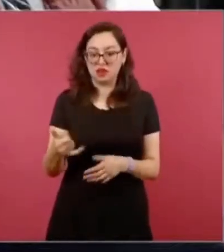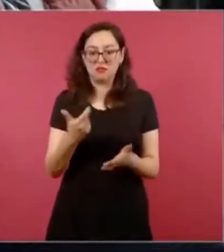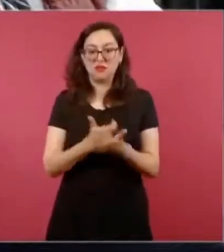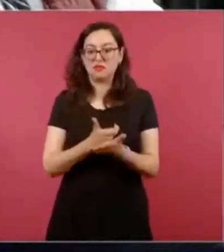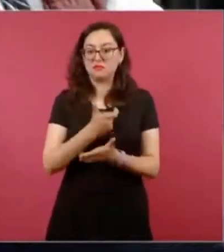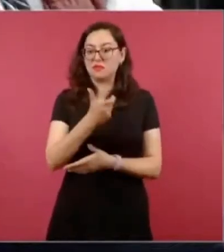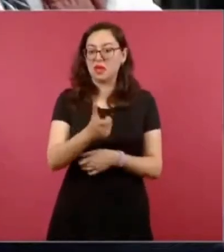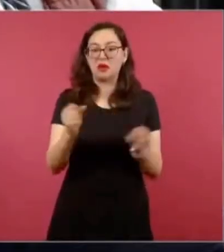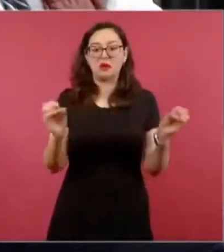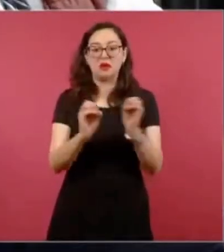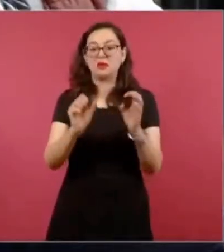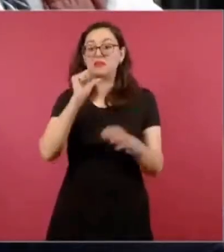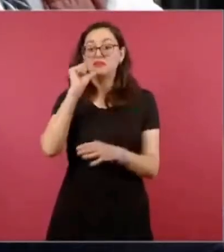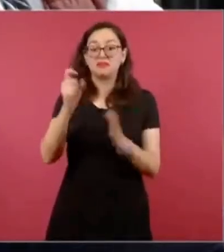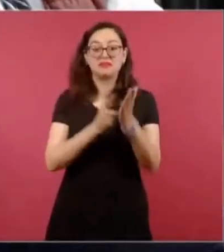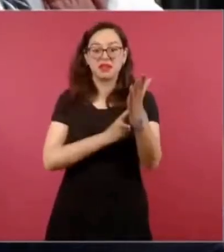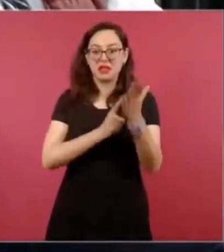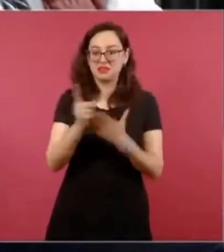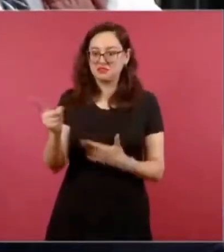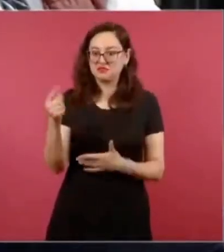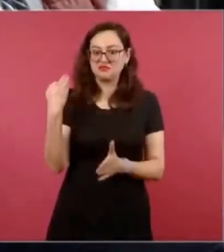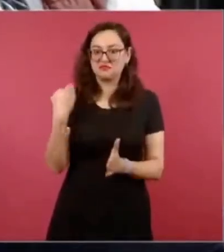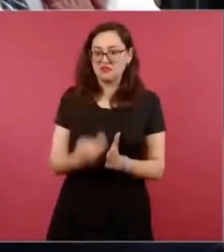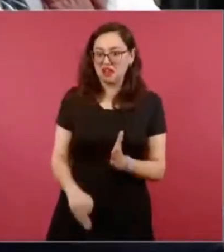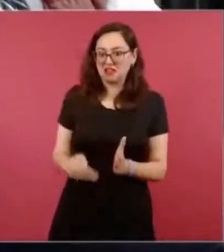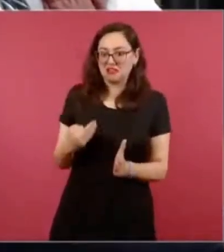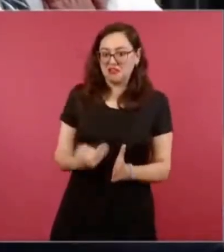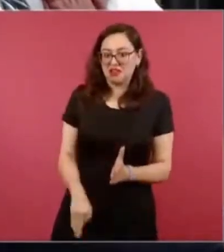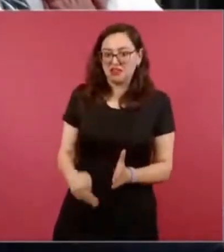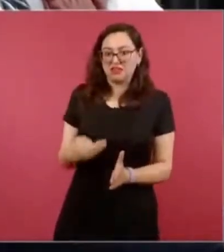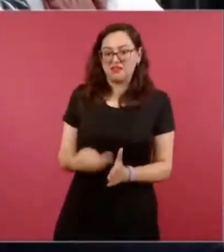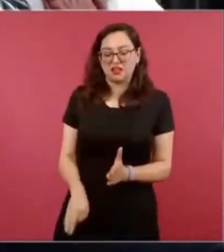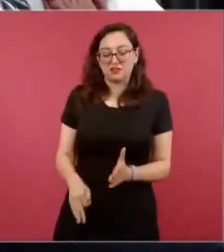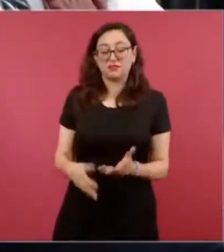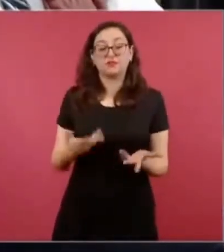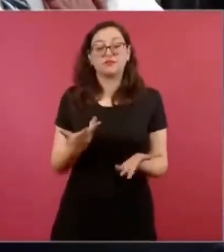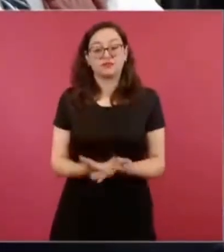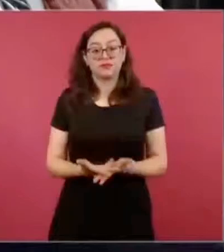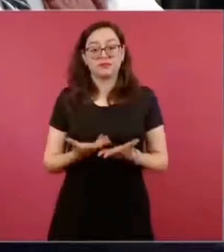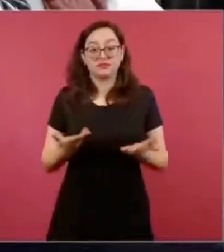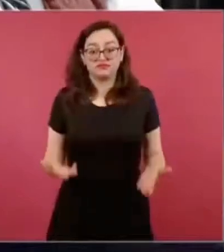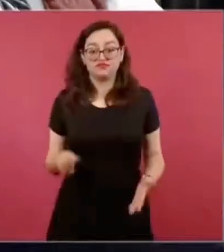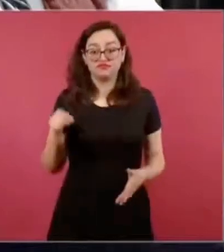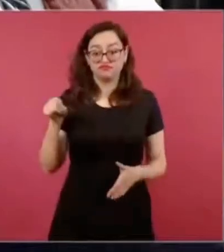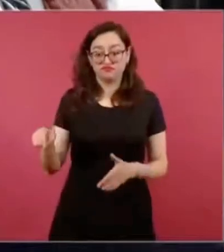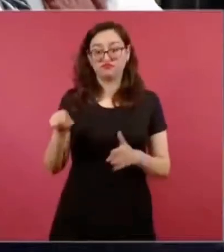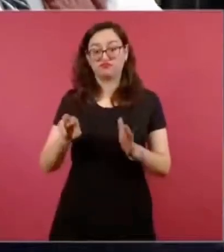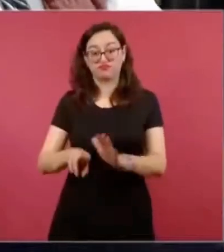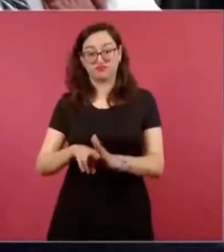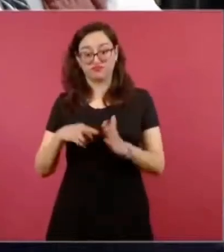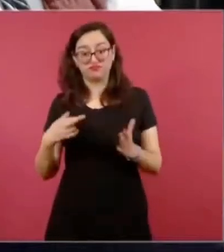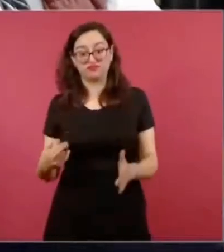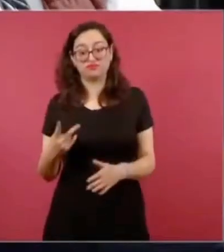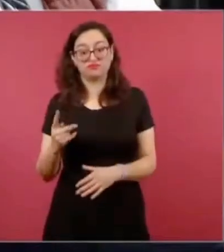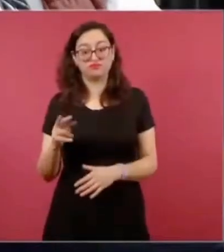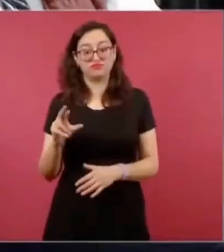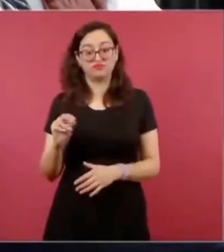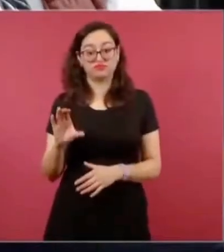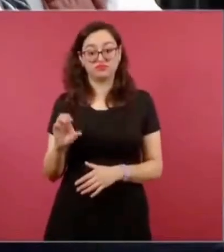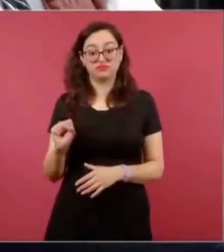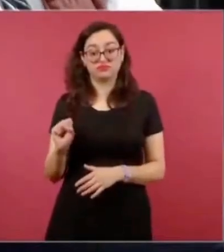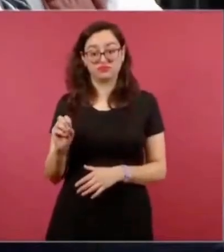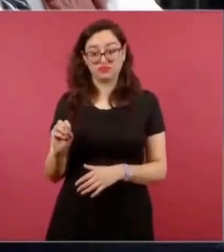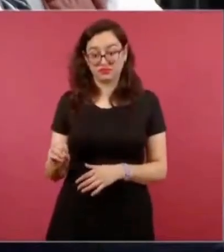gastos a los que tiene derecho la plantilla laboral. En este caso, en el caso de la revista Proceso, además de esta